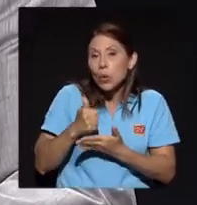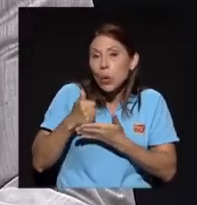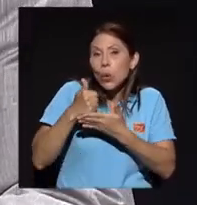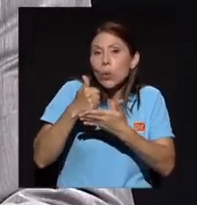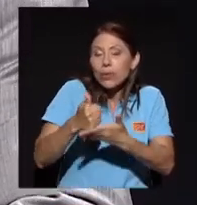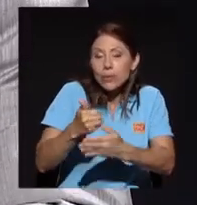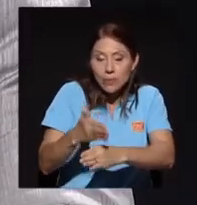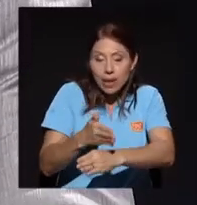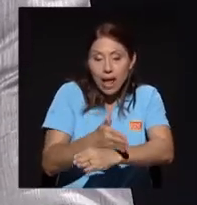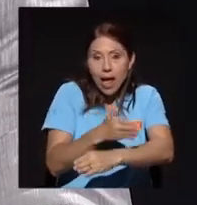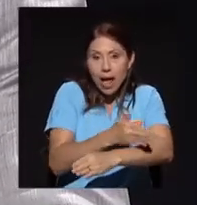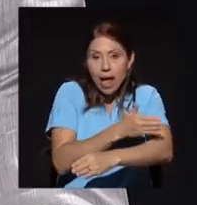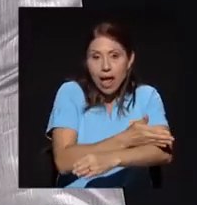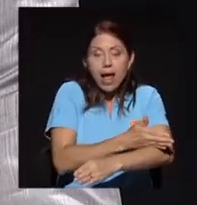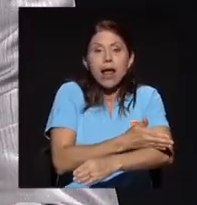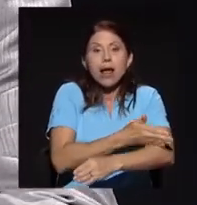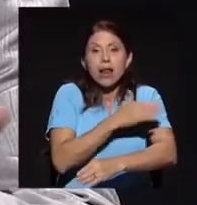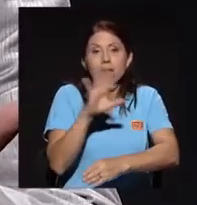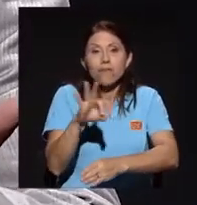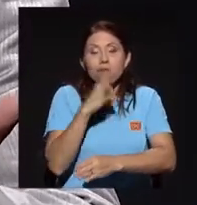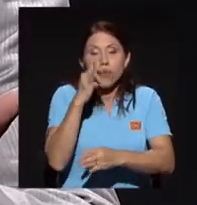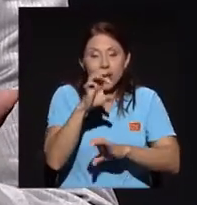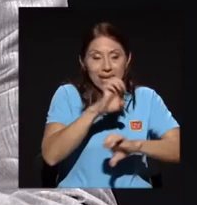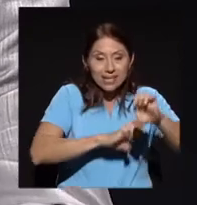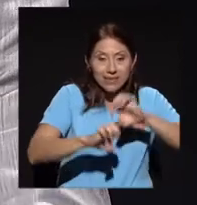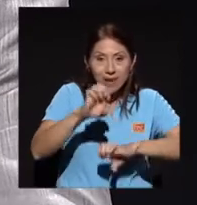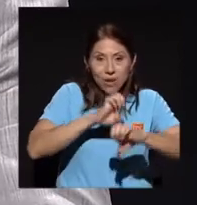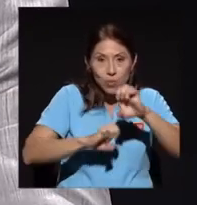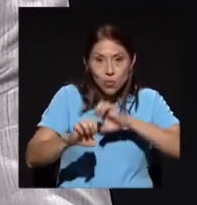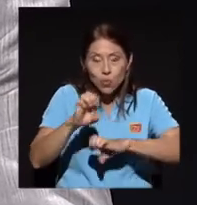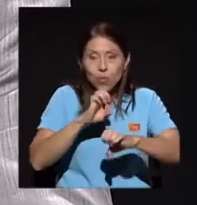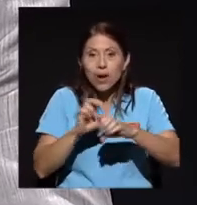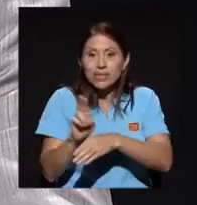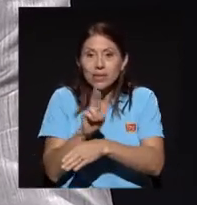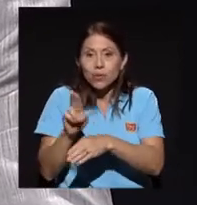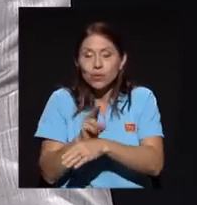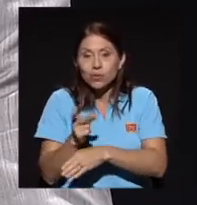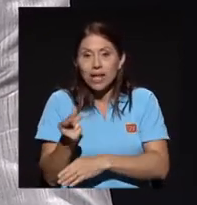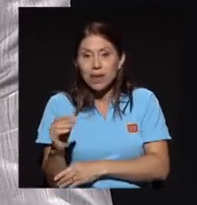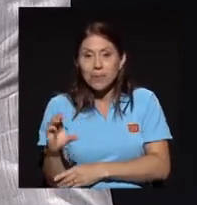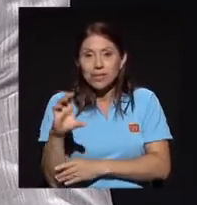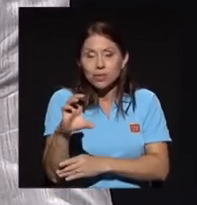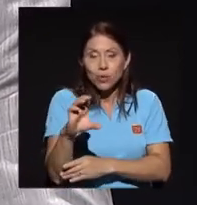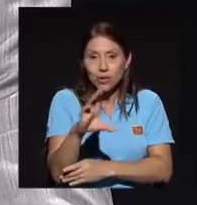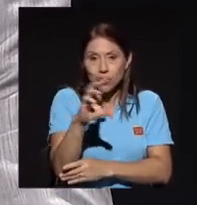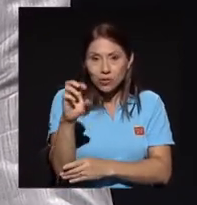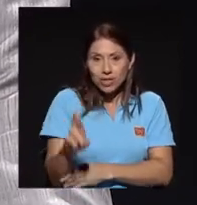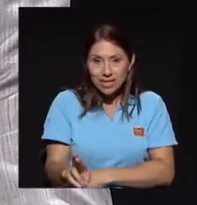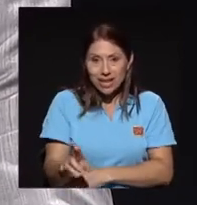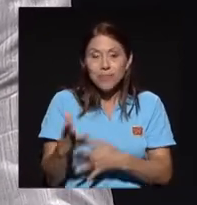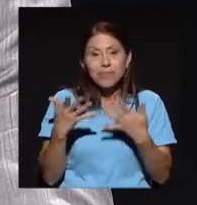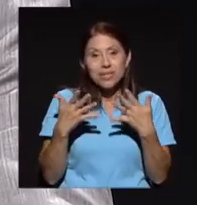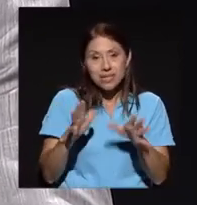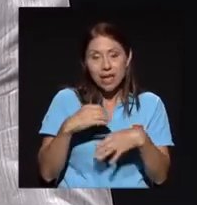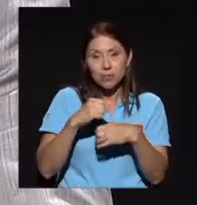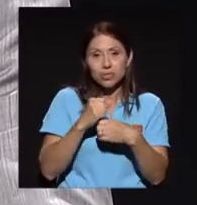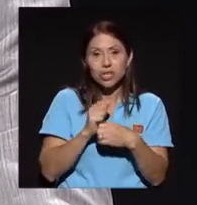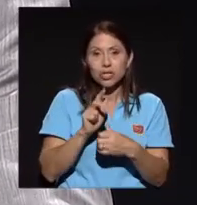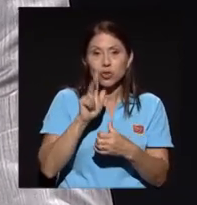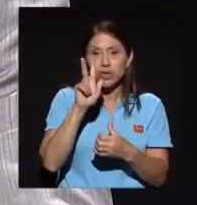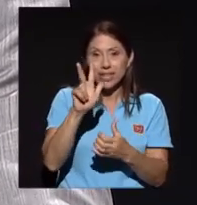se evalúa y se hace la inversión pública en Costa Rica, que nos hace Excelente. Muchísima falta. Hemos generado ya 3 cuadros profesionales en eso.